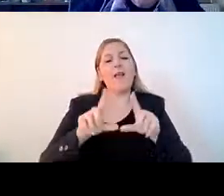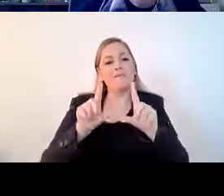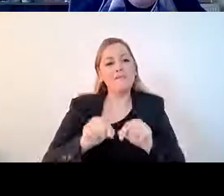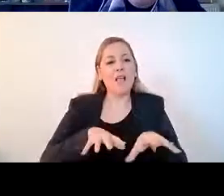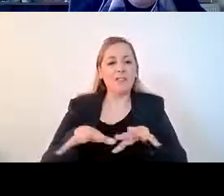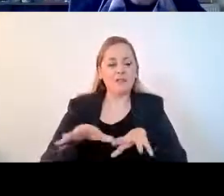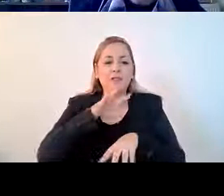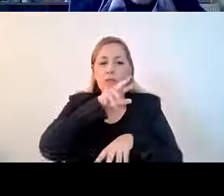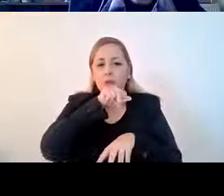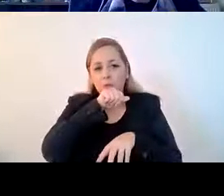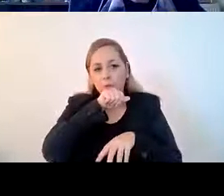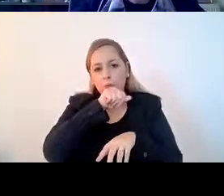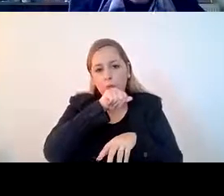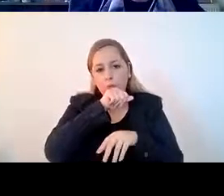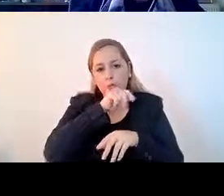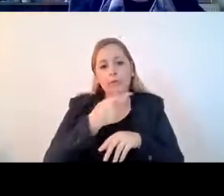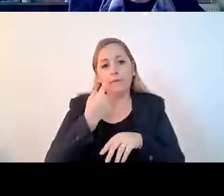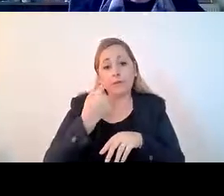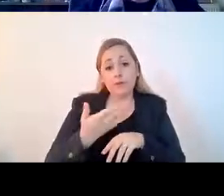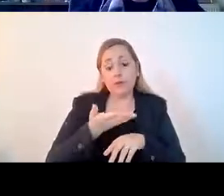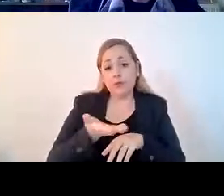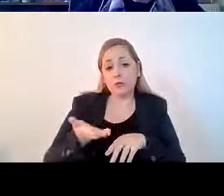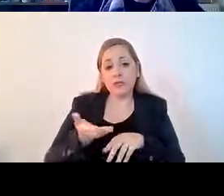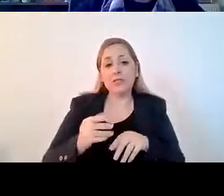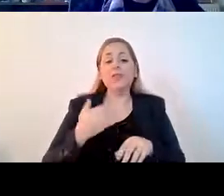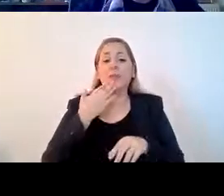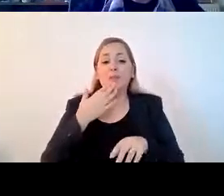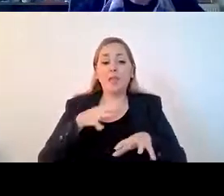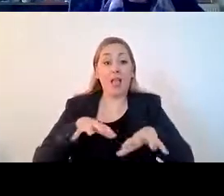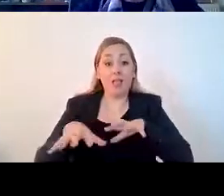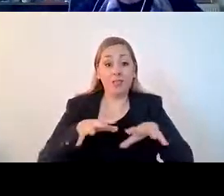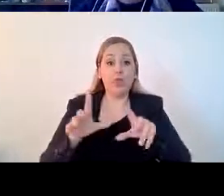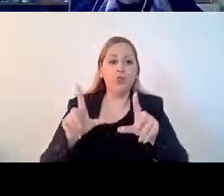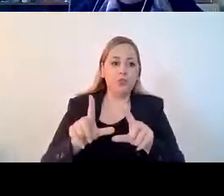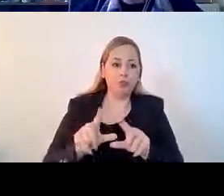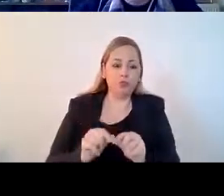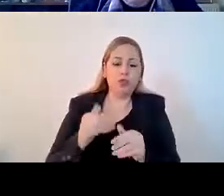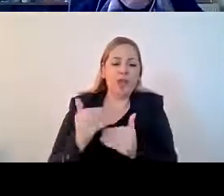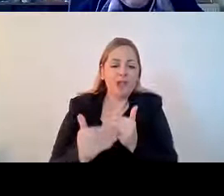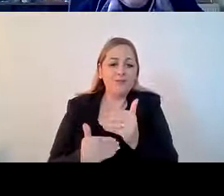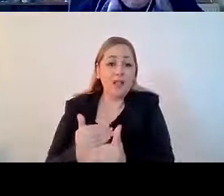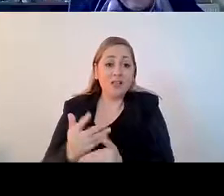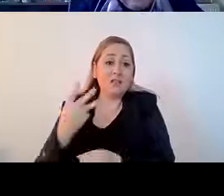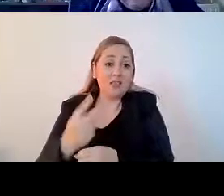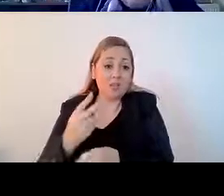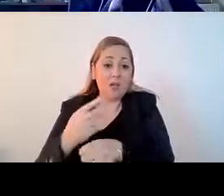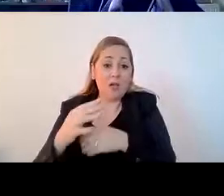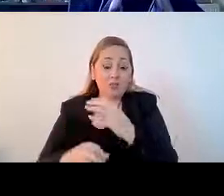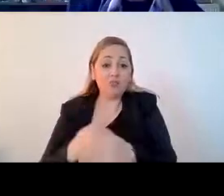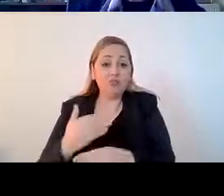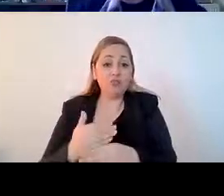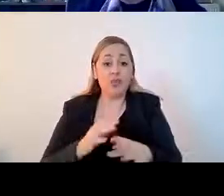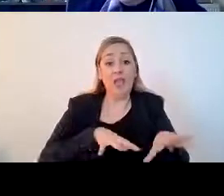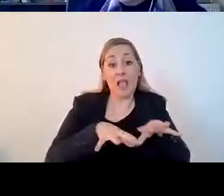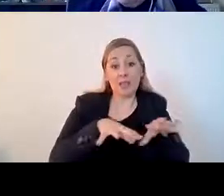adultos, apoyando la noción de disminución de la hiperactividad con el avance de la edad. O sea, la hiperactividad